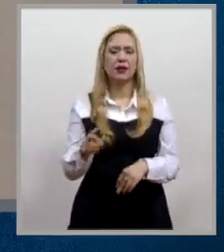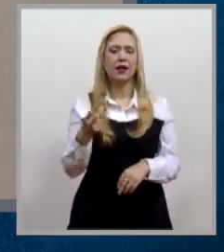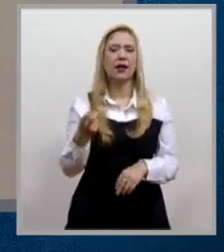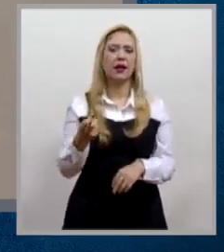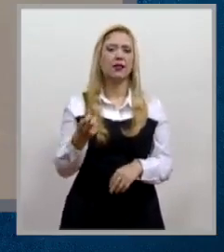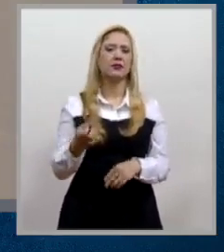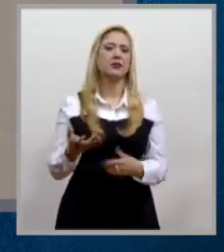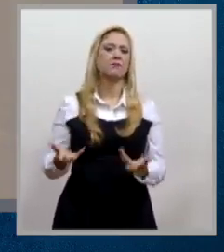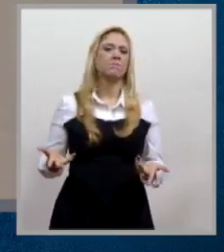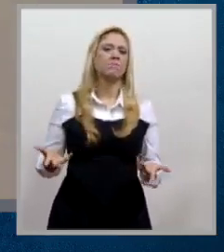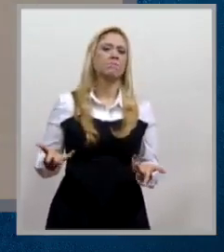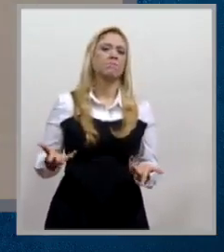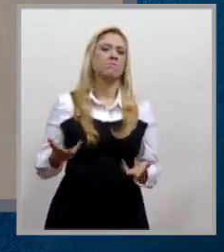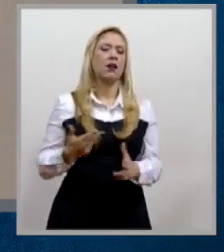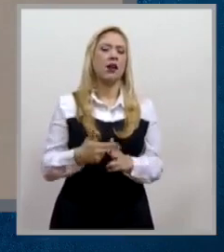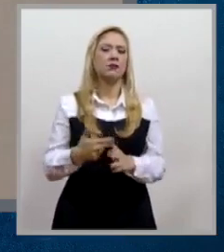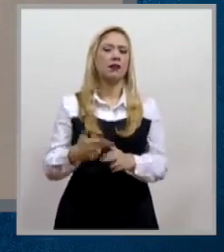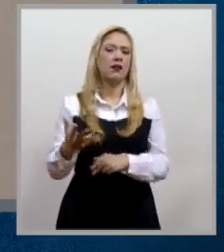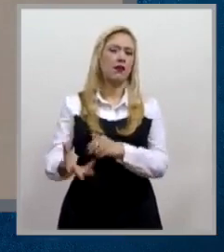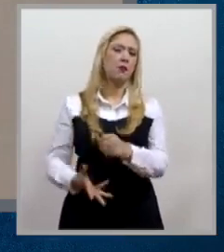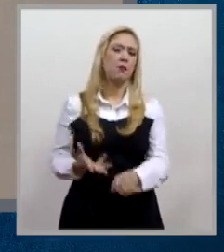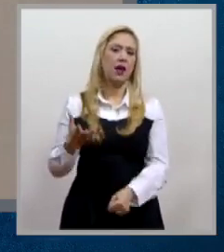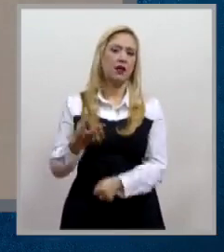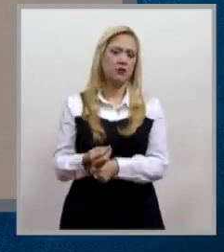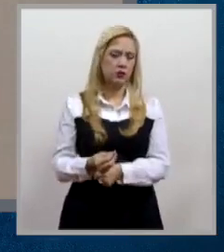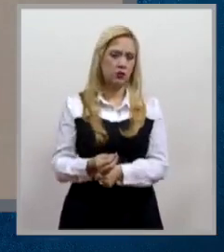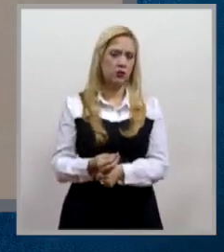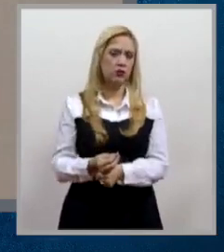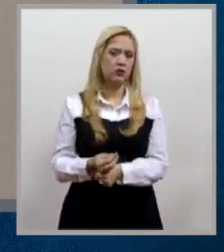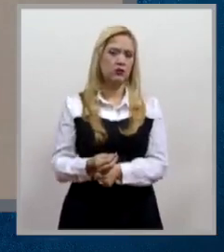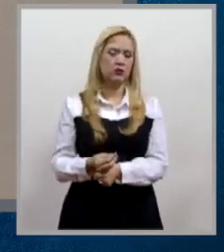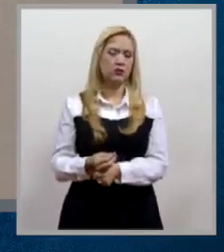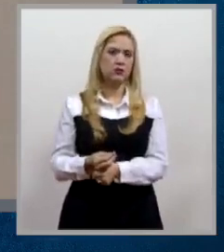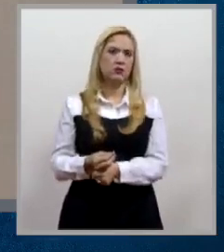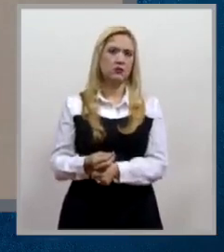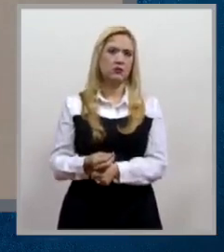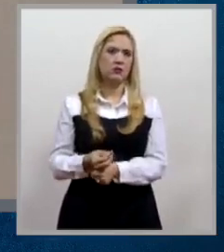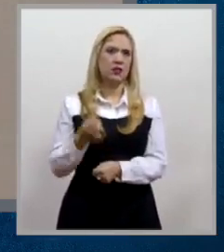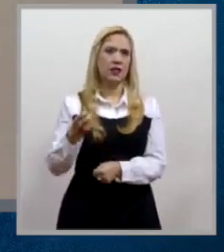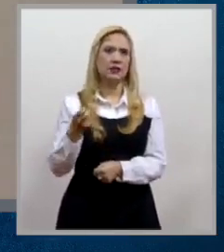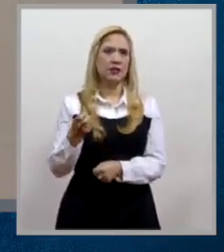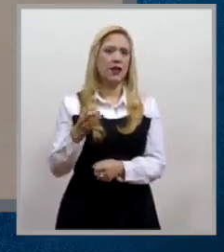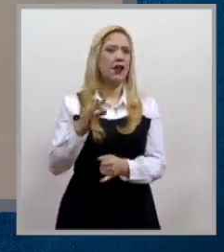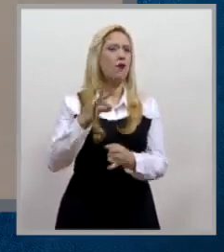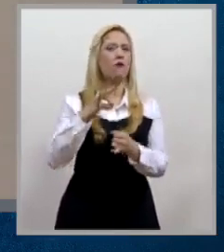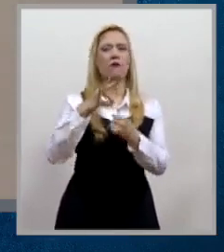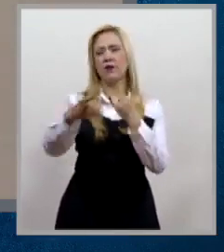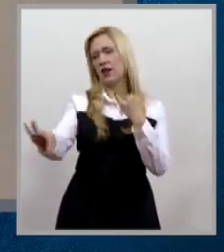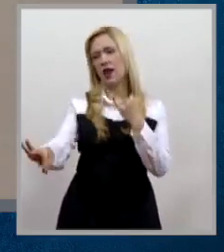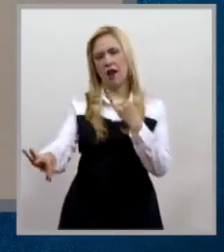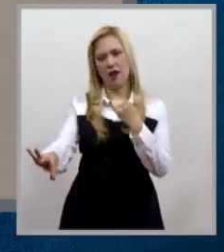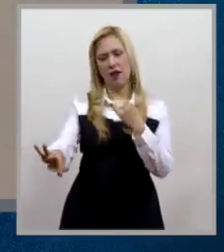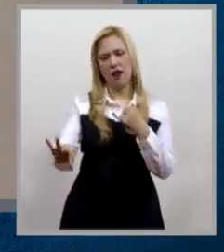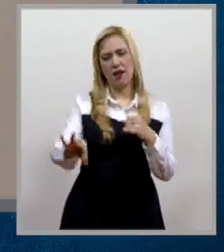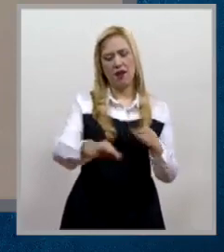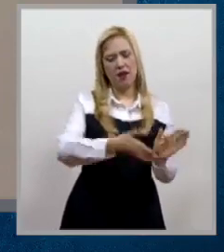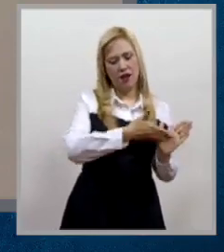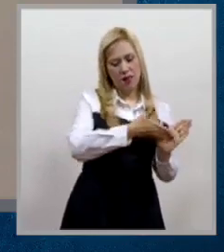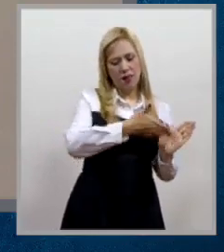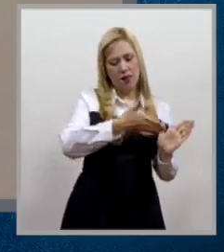esta necesidad de análisis hasta las reparaciones, que deberían de ser como, digamos, la etapa final de este